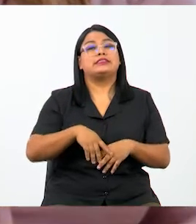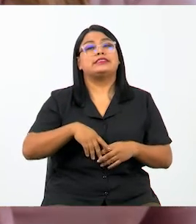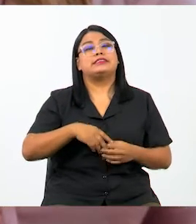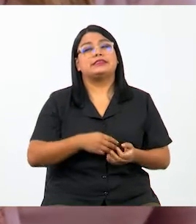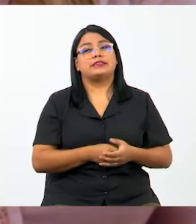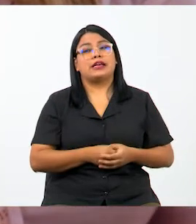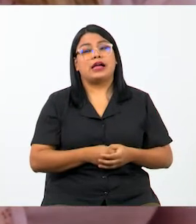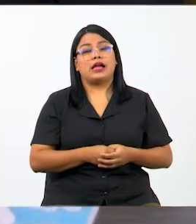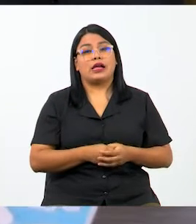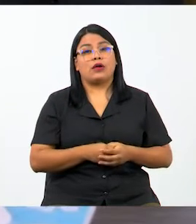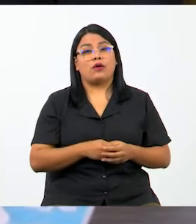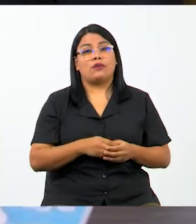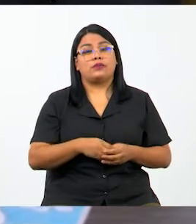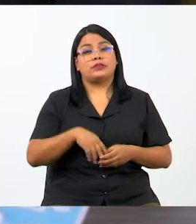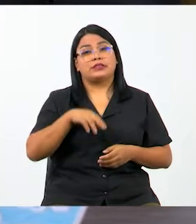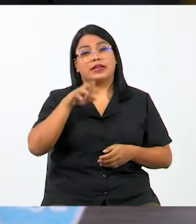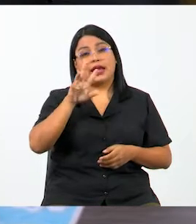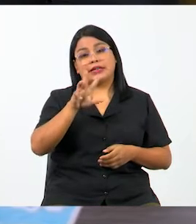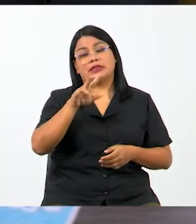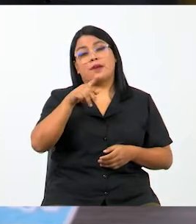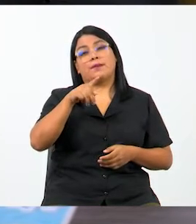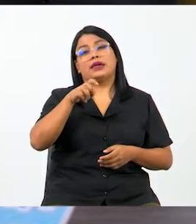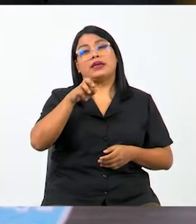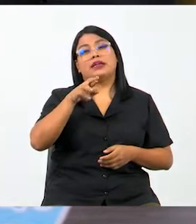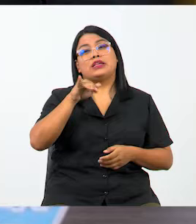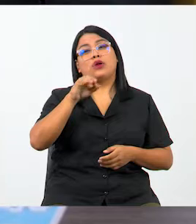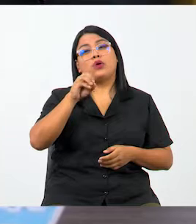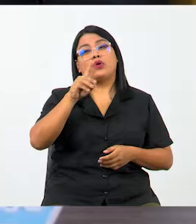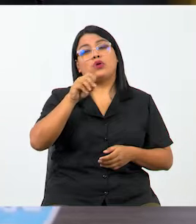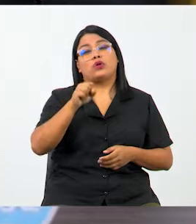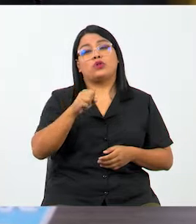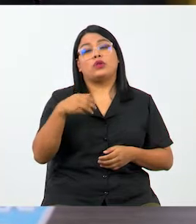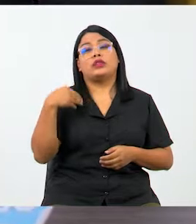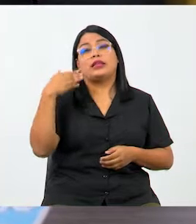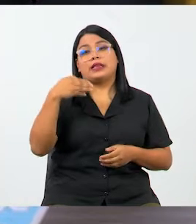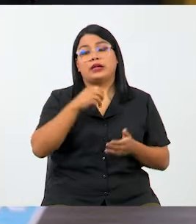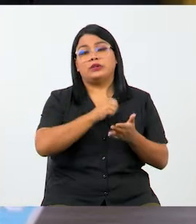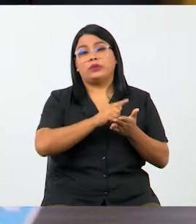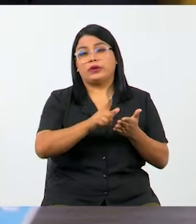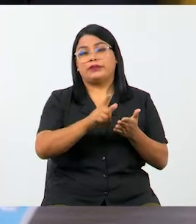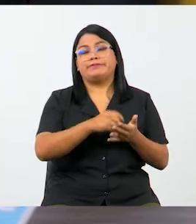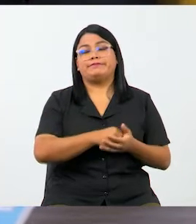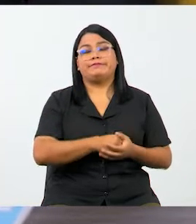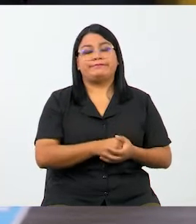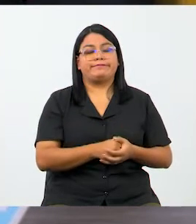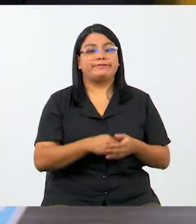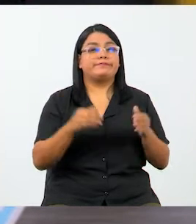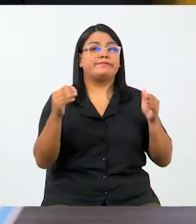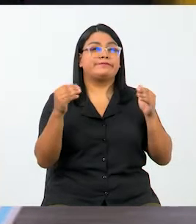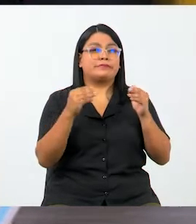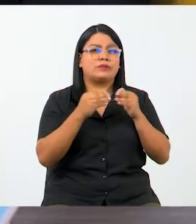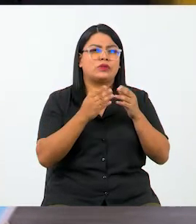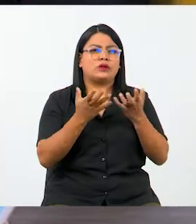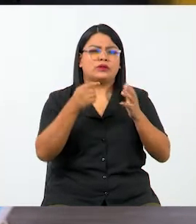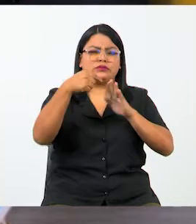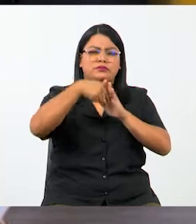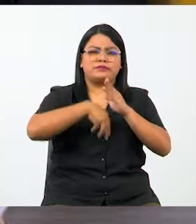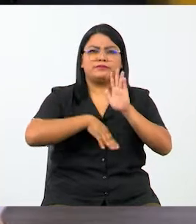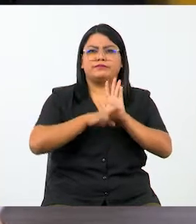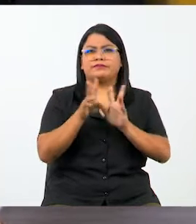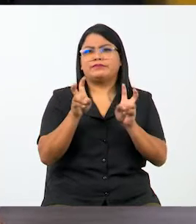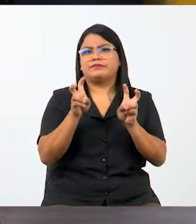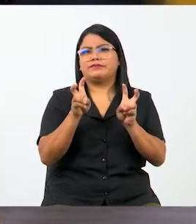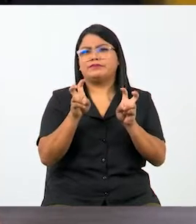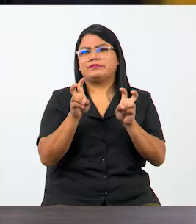escolar. Muy bien, y también queríamos profundizar un poco sobre qué podemos